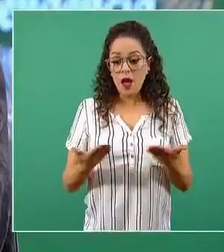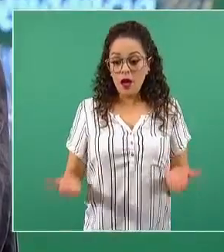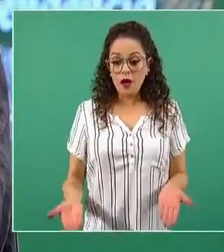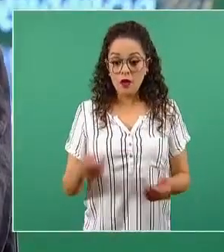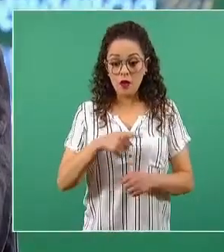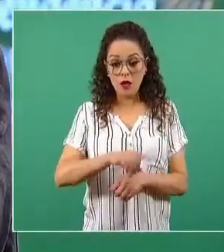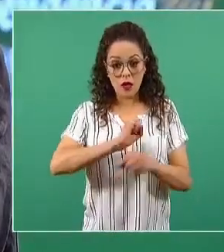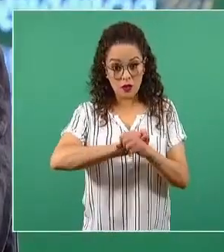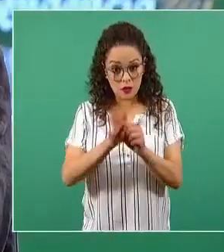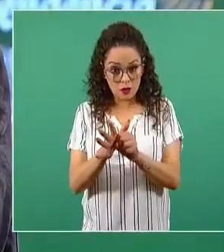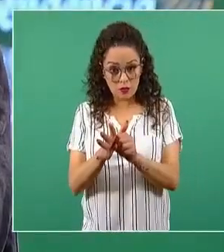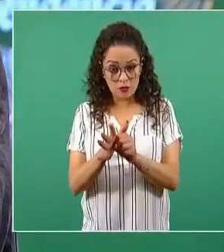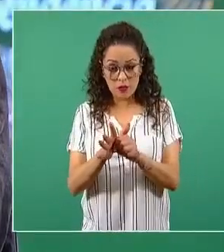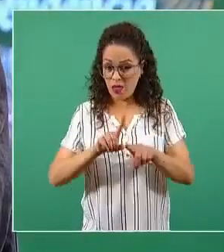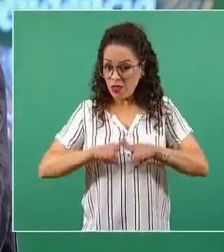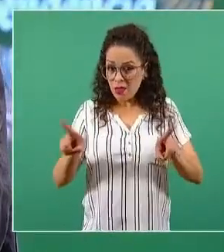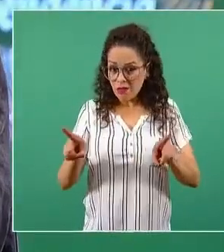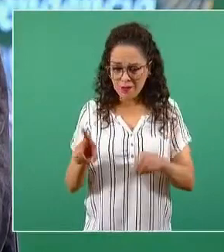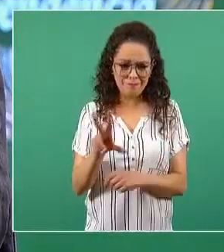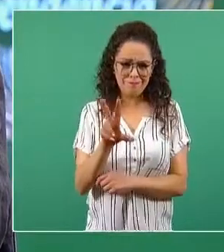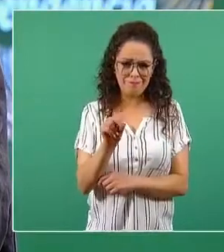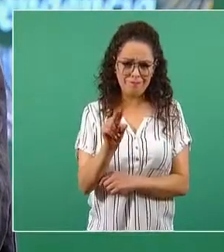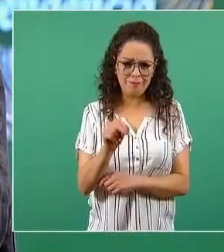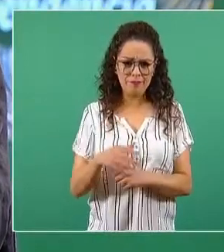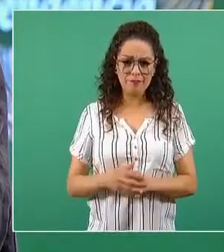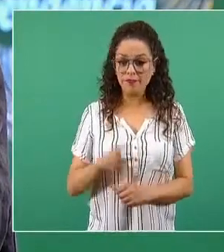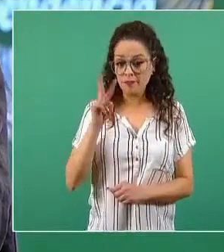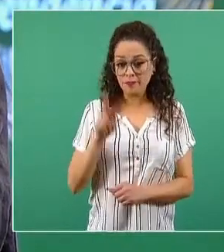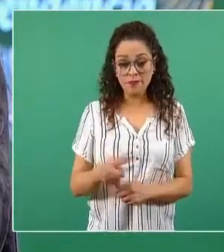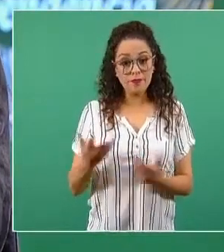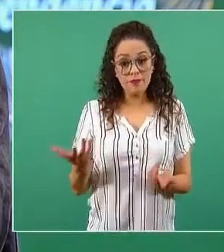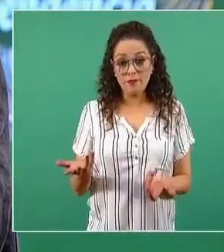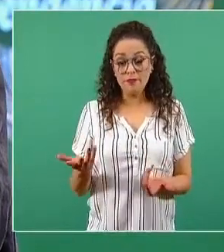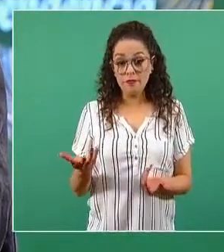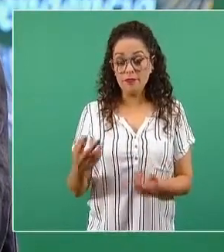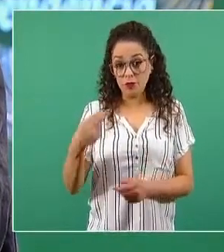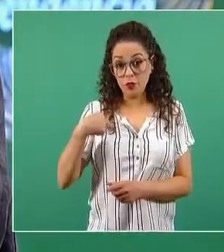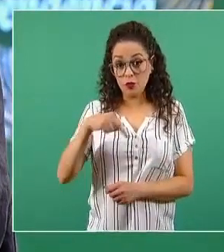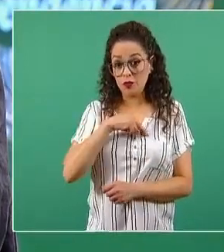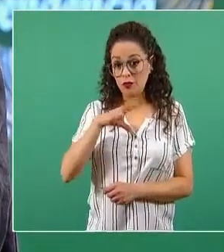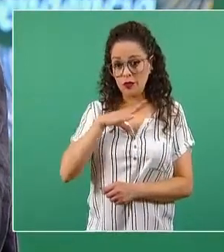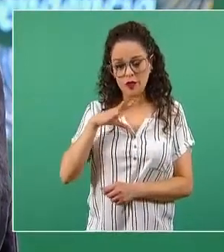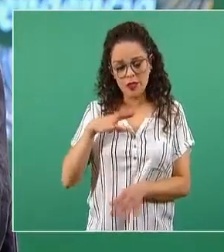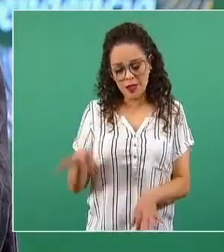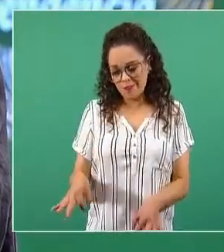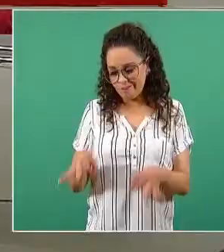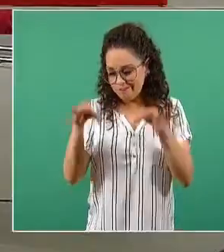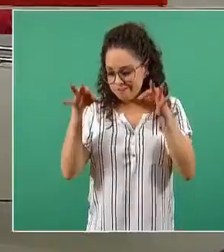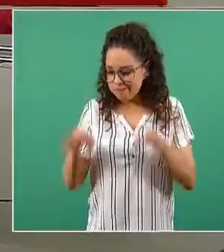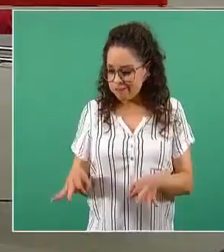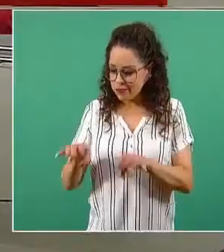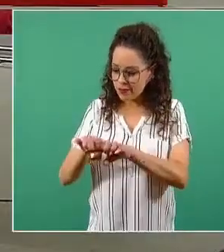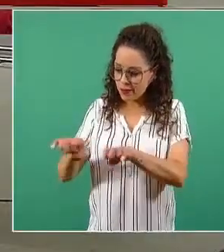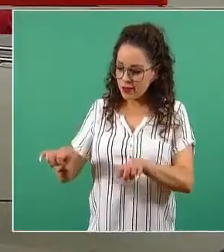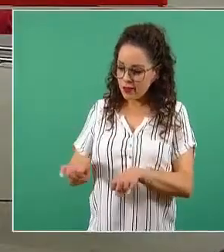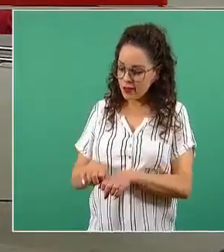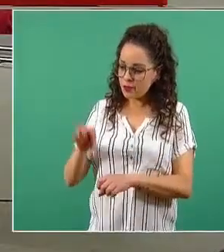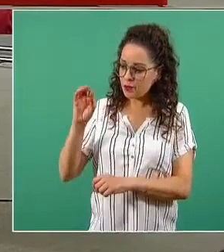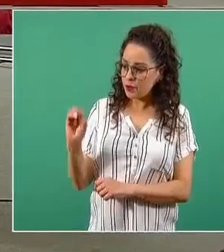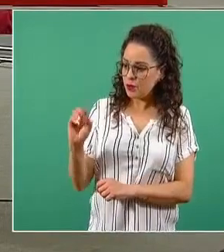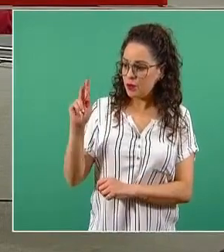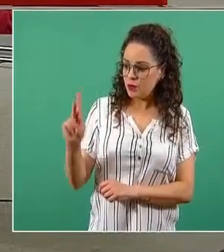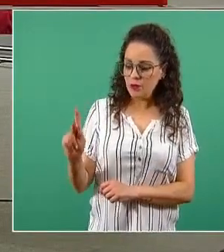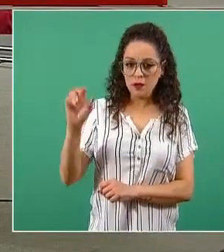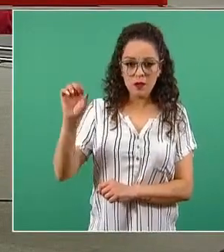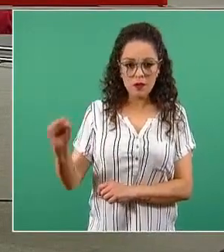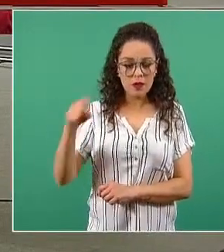la excepción. Tenemos el gusto y el privilegio de tener un excelente equipo de la Organización Panamericana de la Salud en la